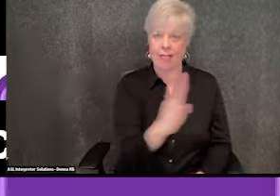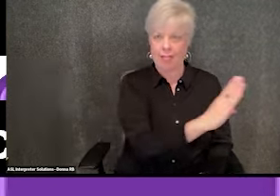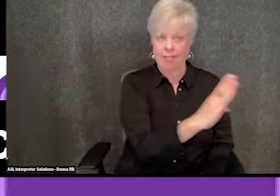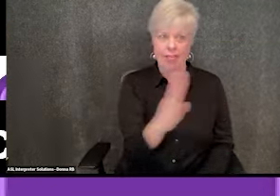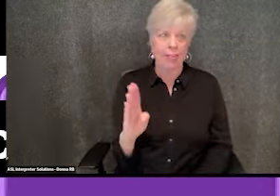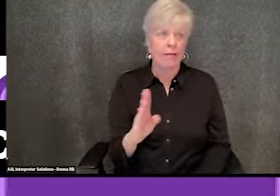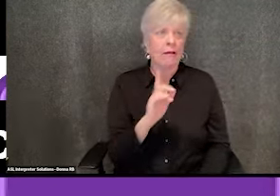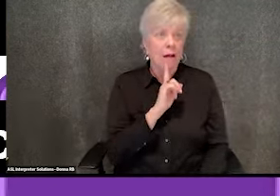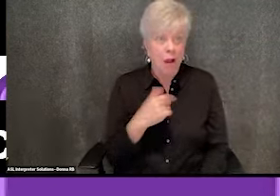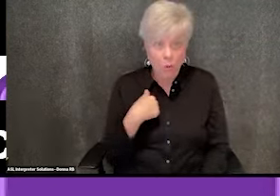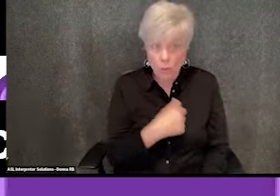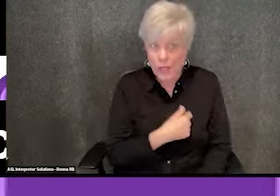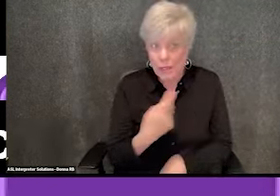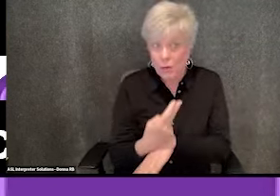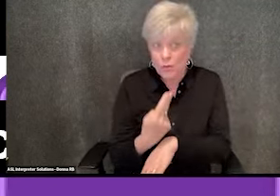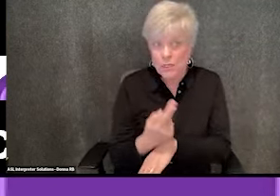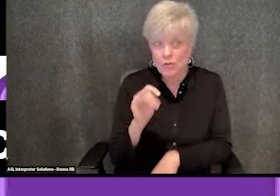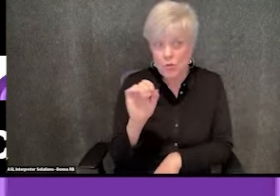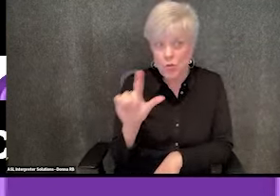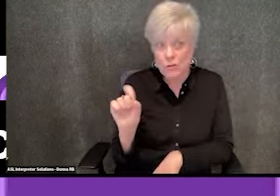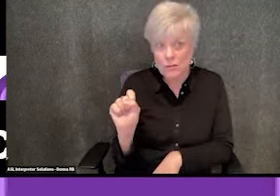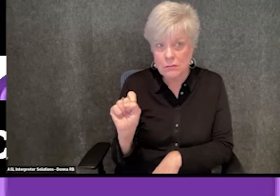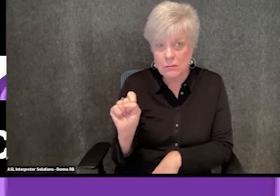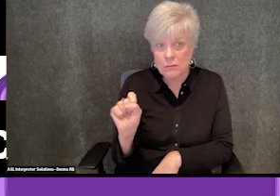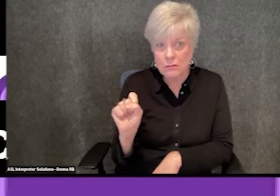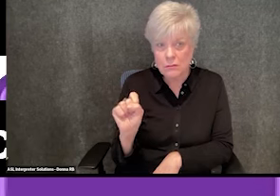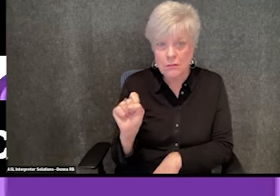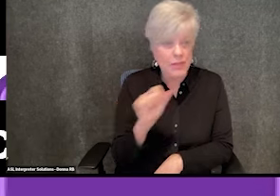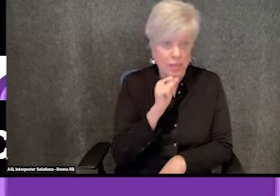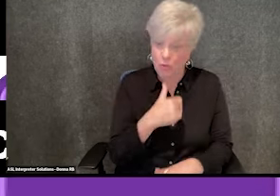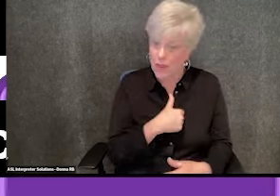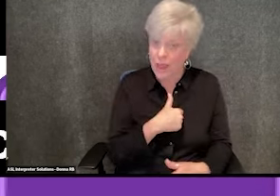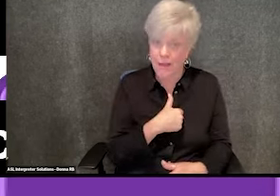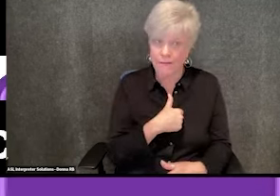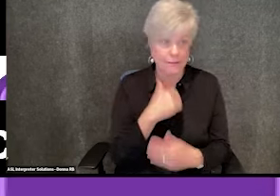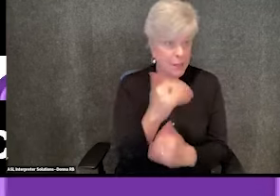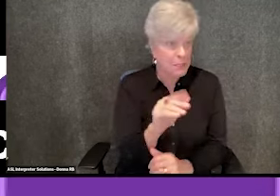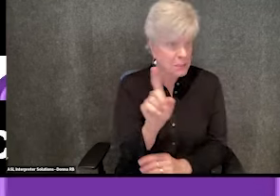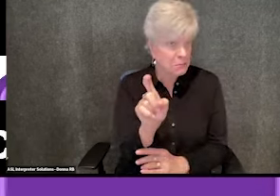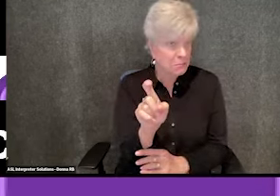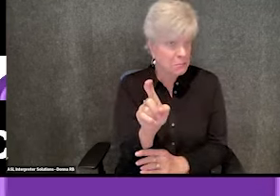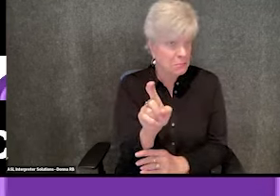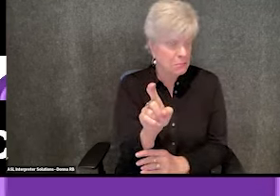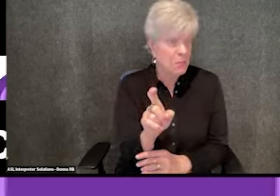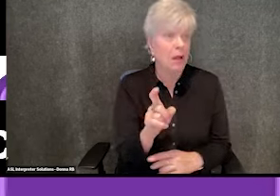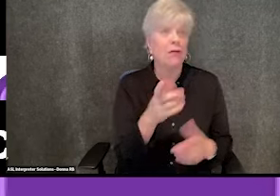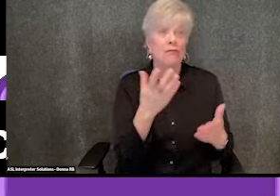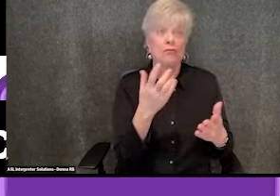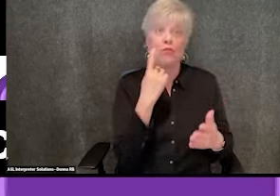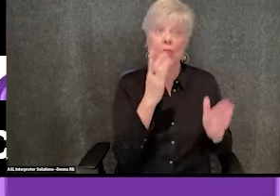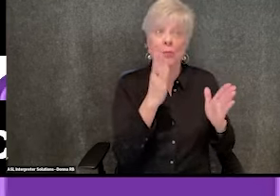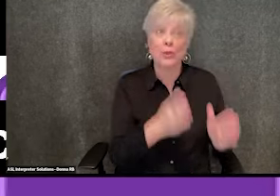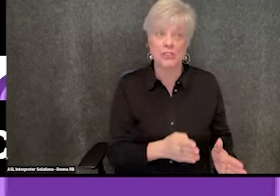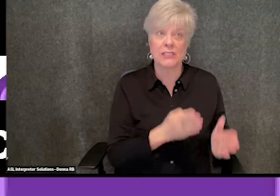que le quiten esos derechos. Entonces, en esto estamos utilizando, en esta habla de si